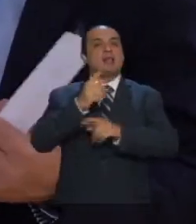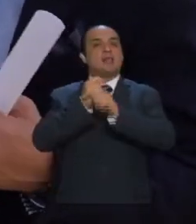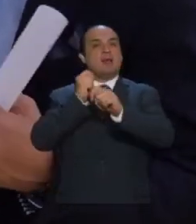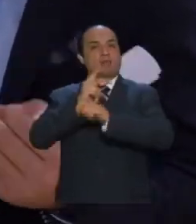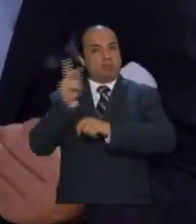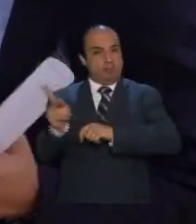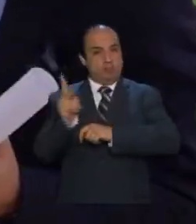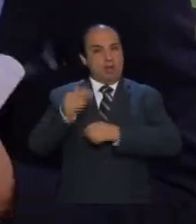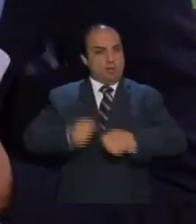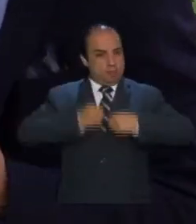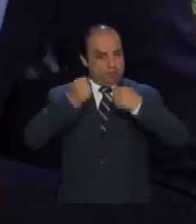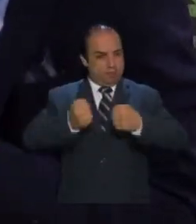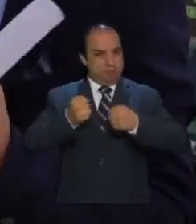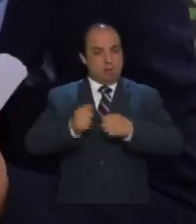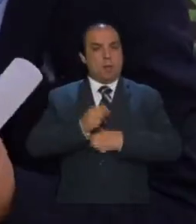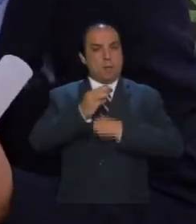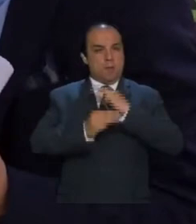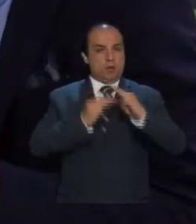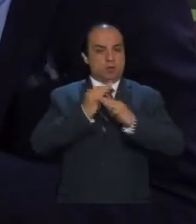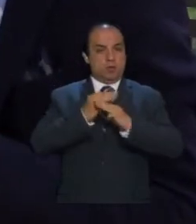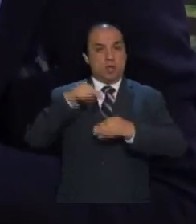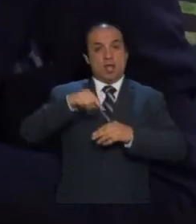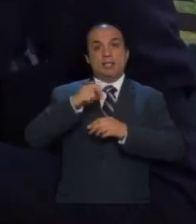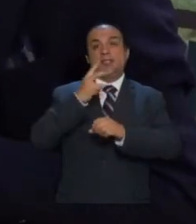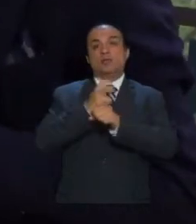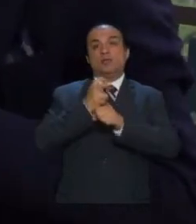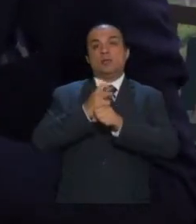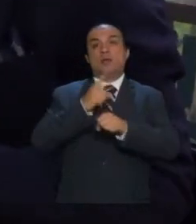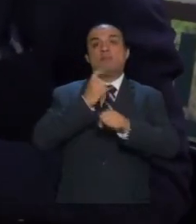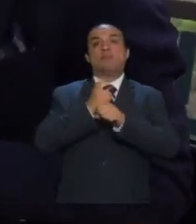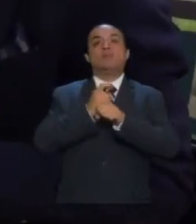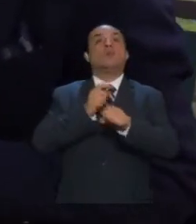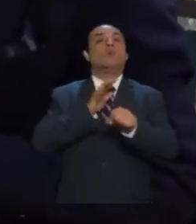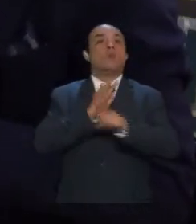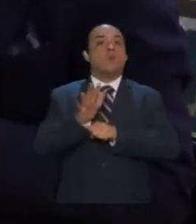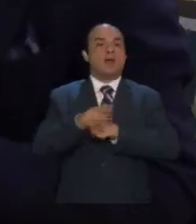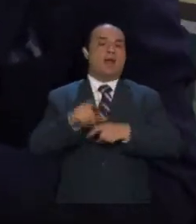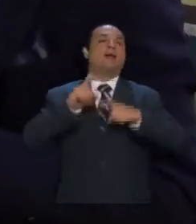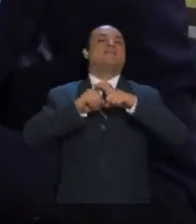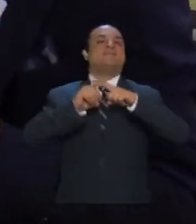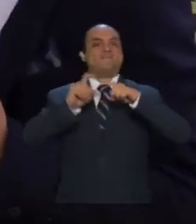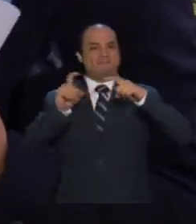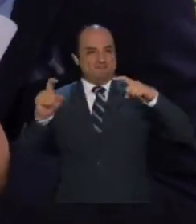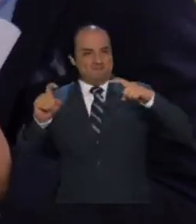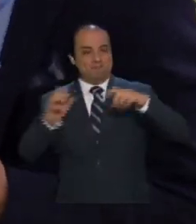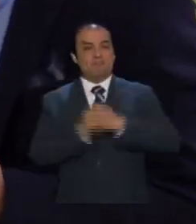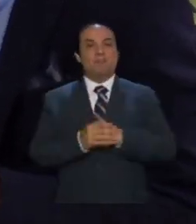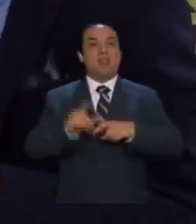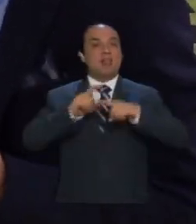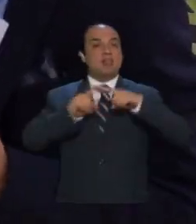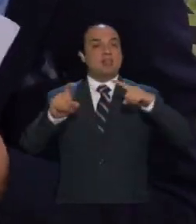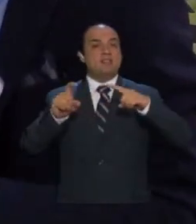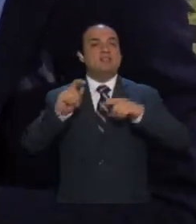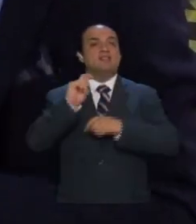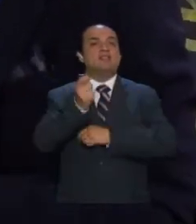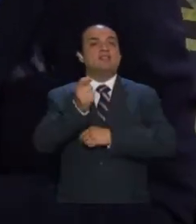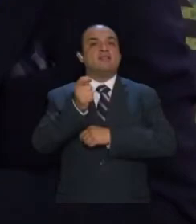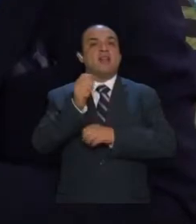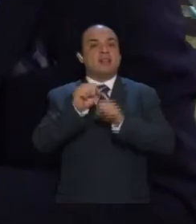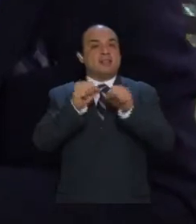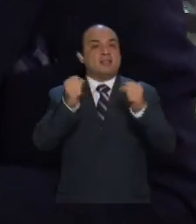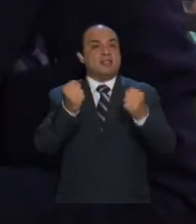más seguro del mundo. Es el segundo, porque el primero son los teleféricos. Los teleféricos son sistemas